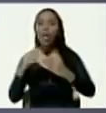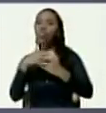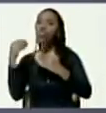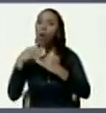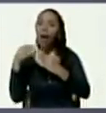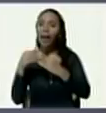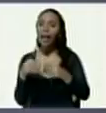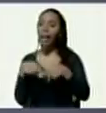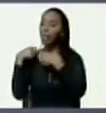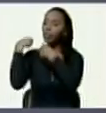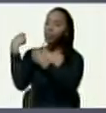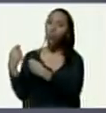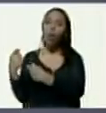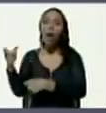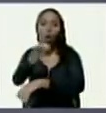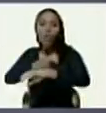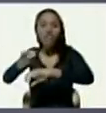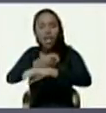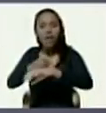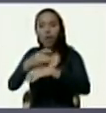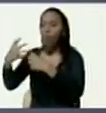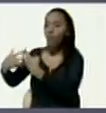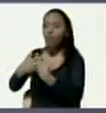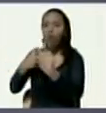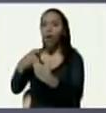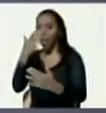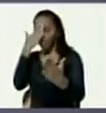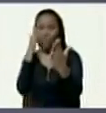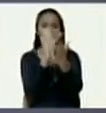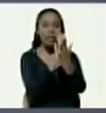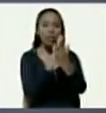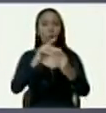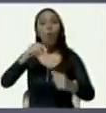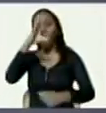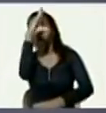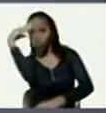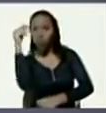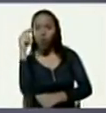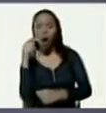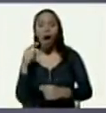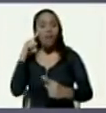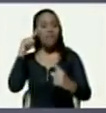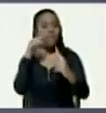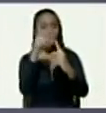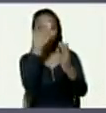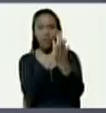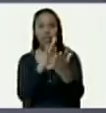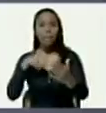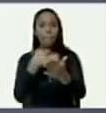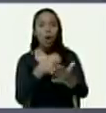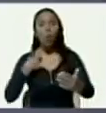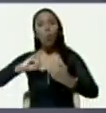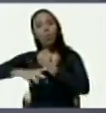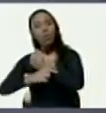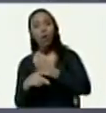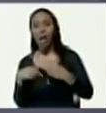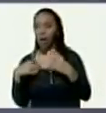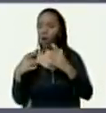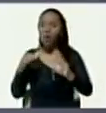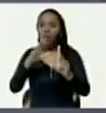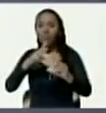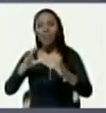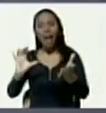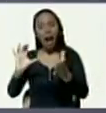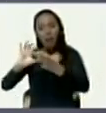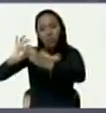ha otorgado el gobierno de Estados Unidos, que le ha dado directamente Donald Trump a Juan Guaidó, y además la complicidad que hay con